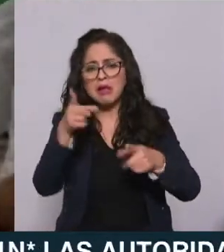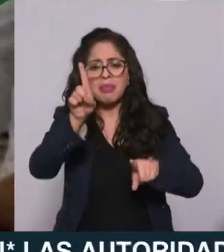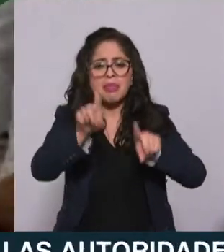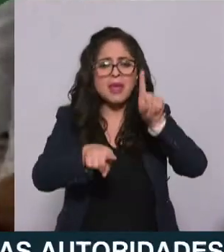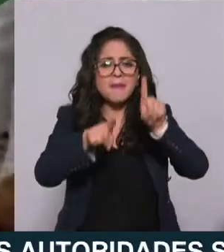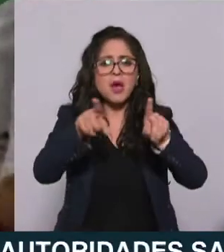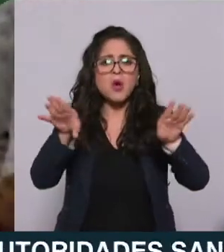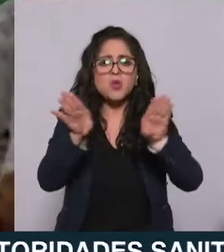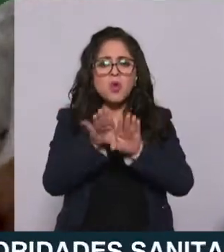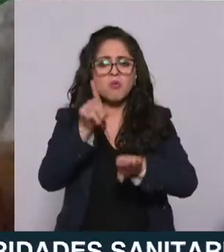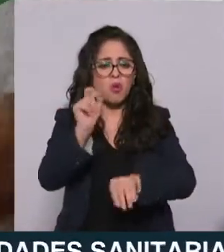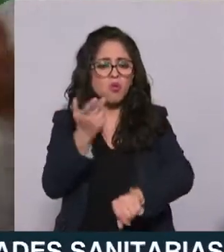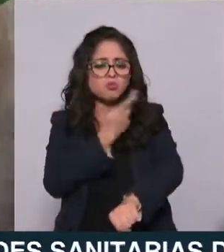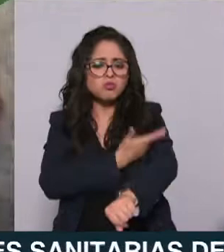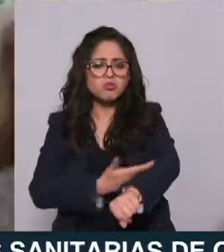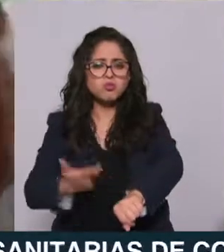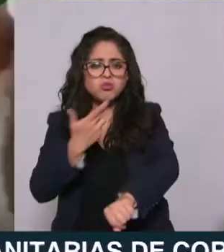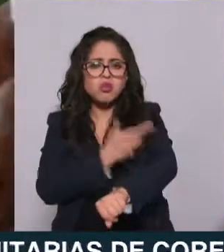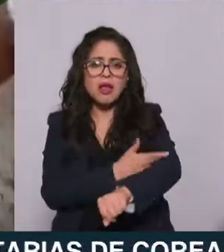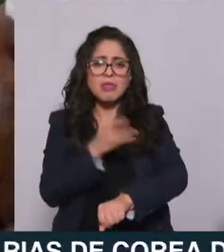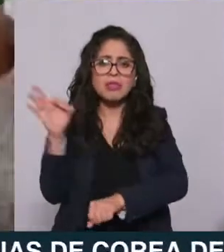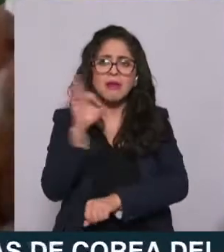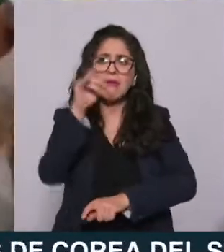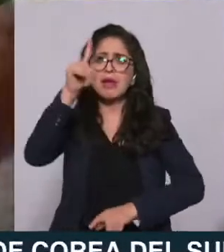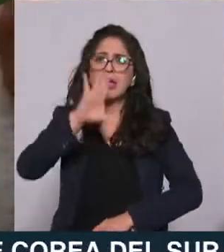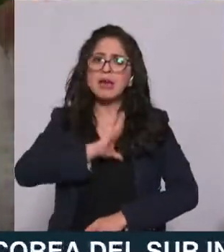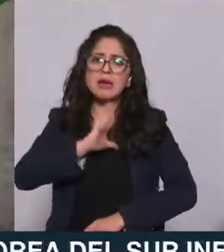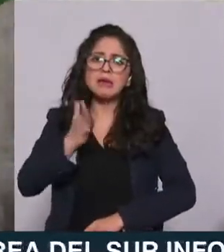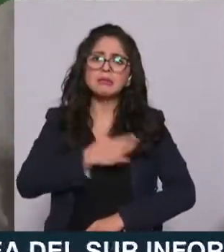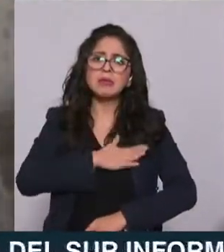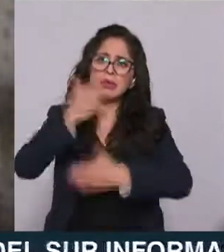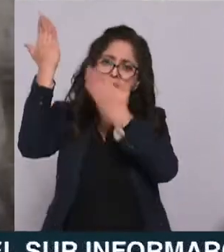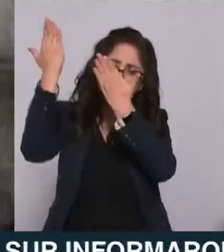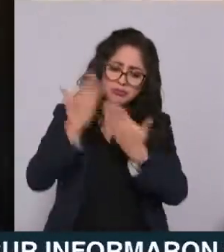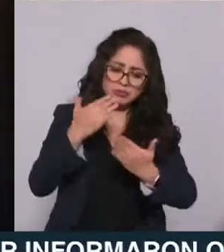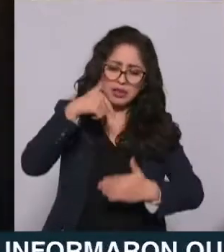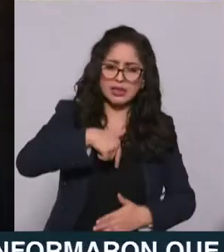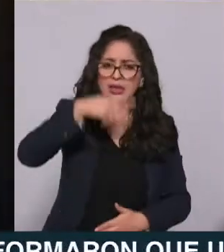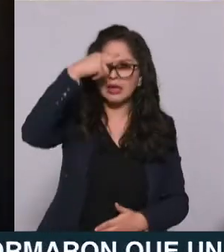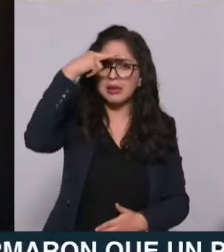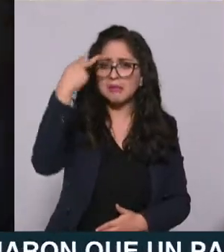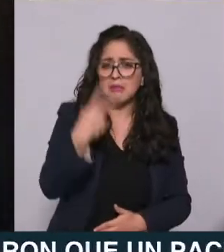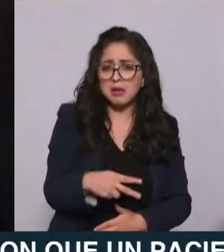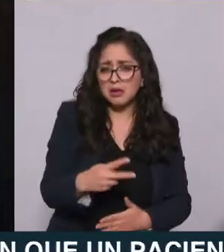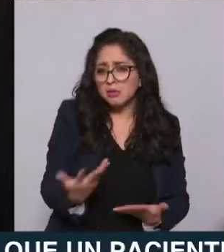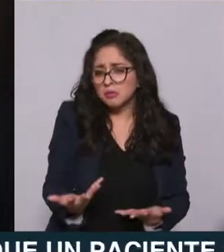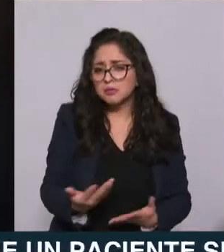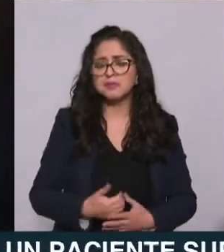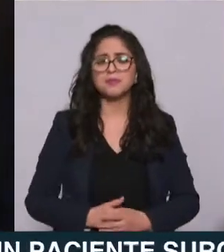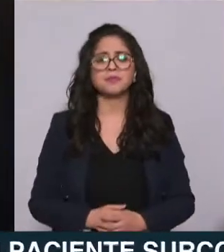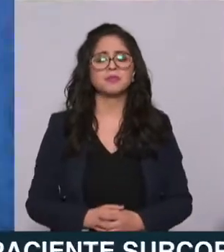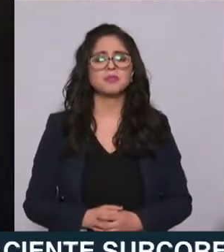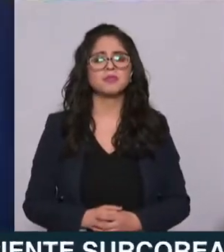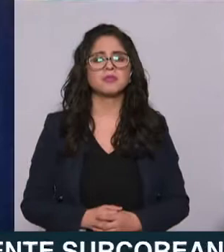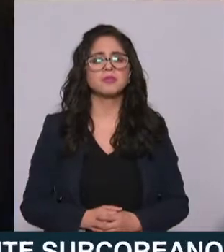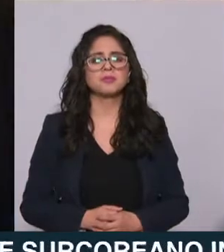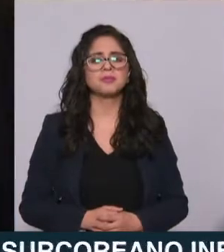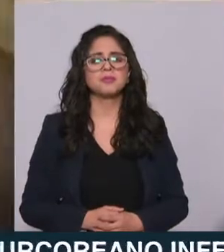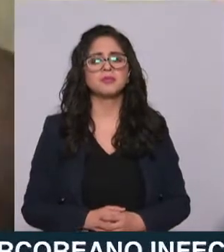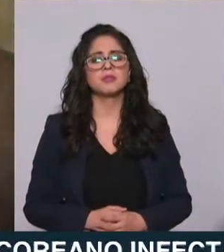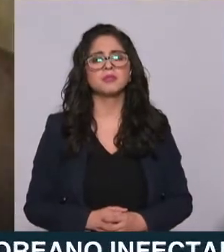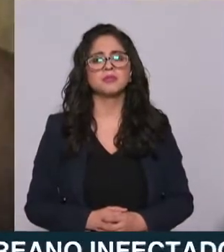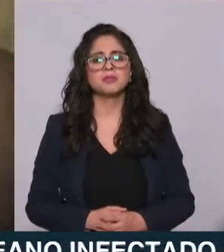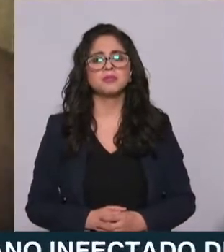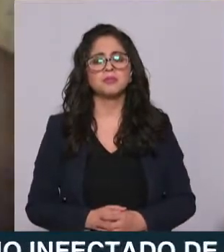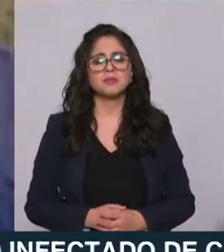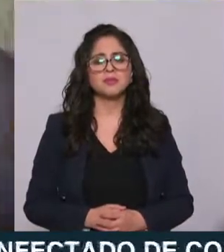de la velocidad con que pueda ser extraditado a México Emilio Lozoya, porque hay todavía muchos caminos